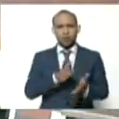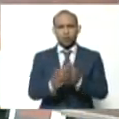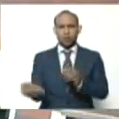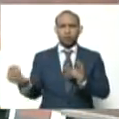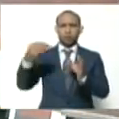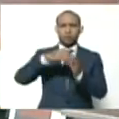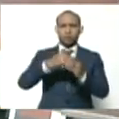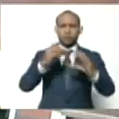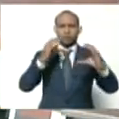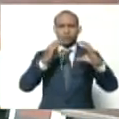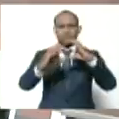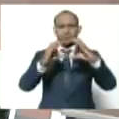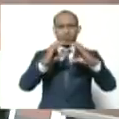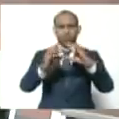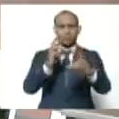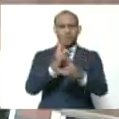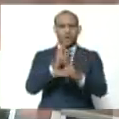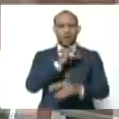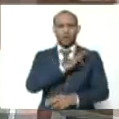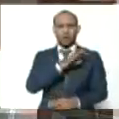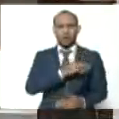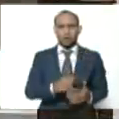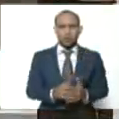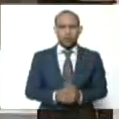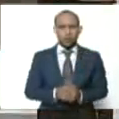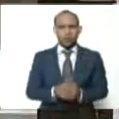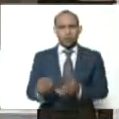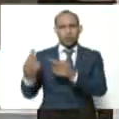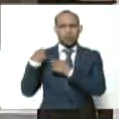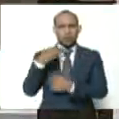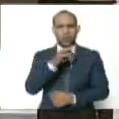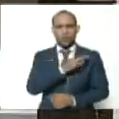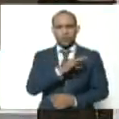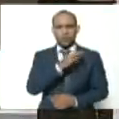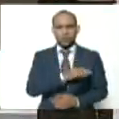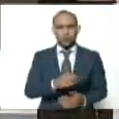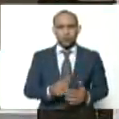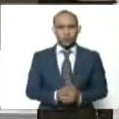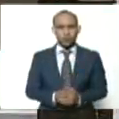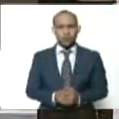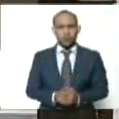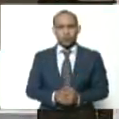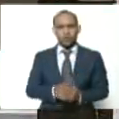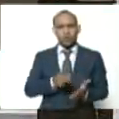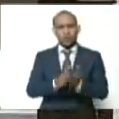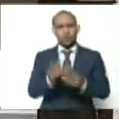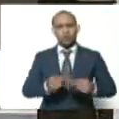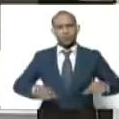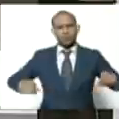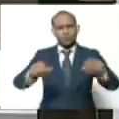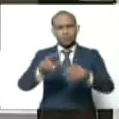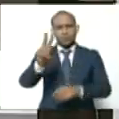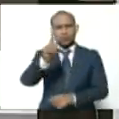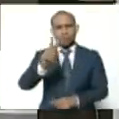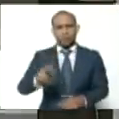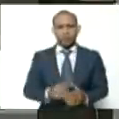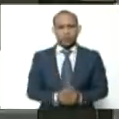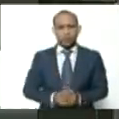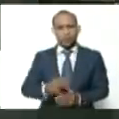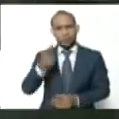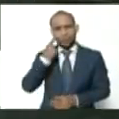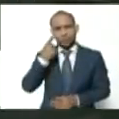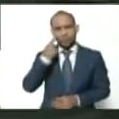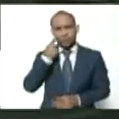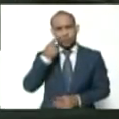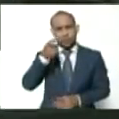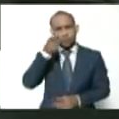especial sobre las redes sociales y la responsabilidad social de las redes sociales en territorio venezolano. Pendiente y